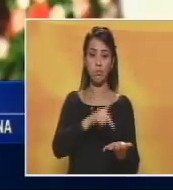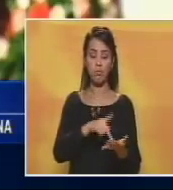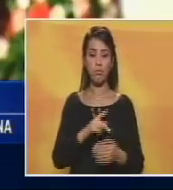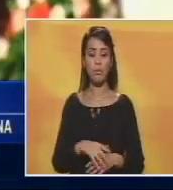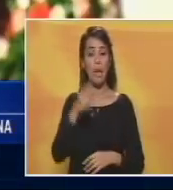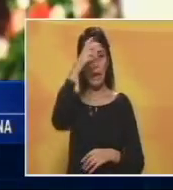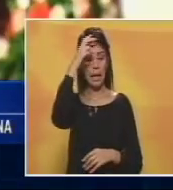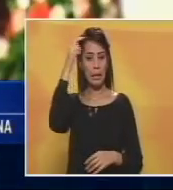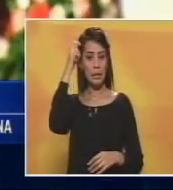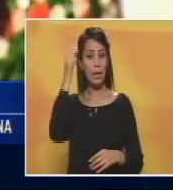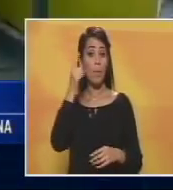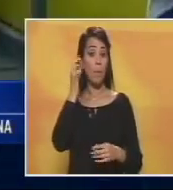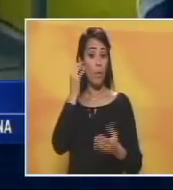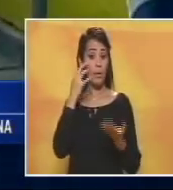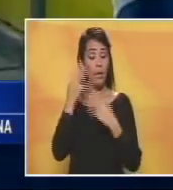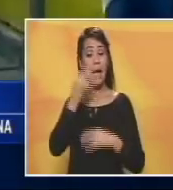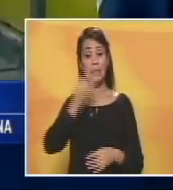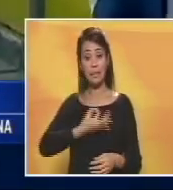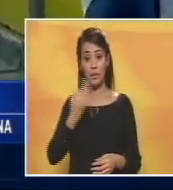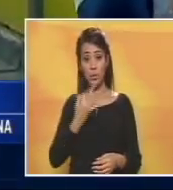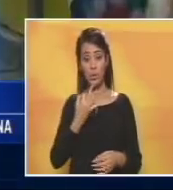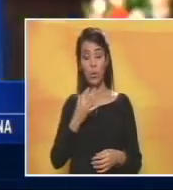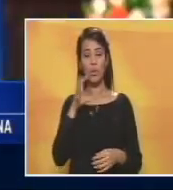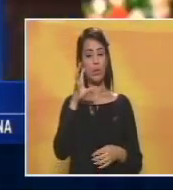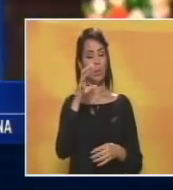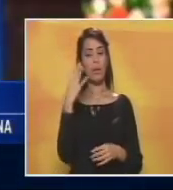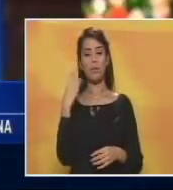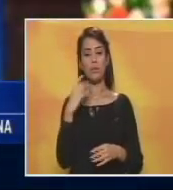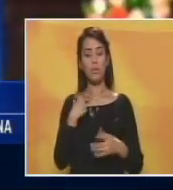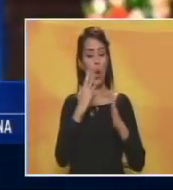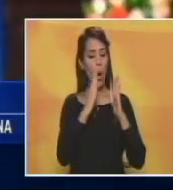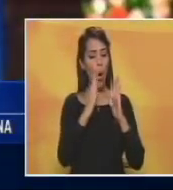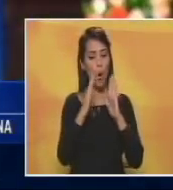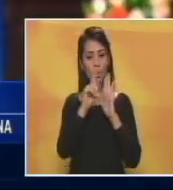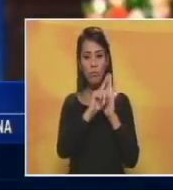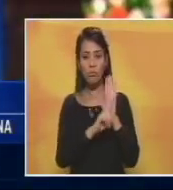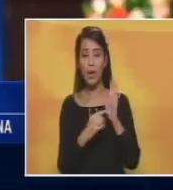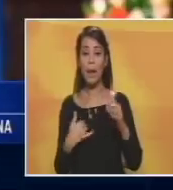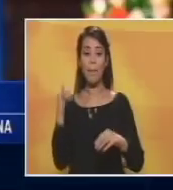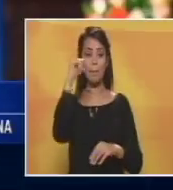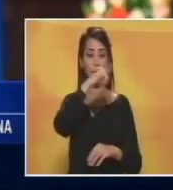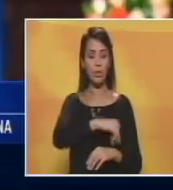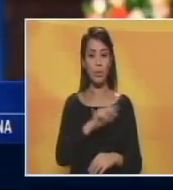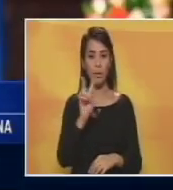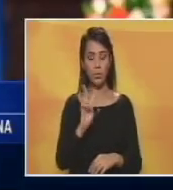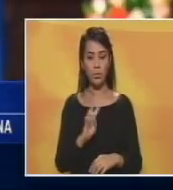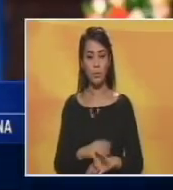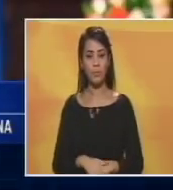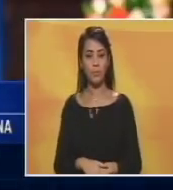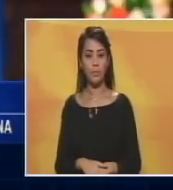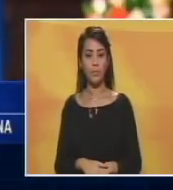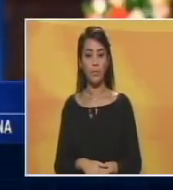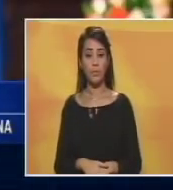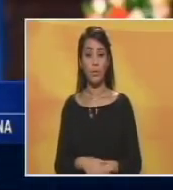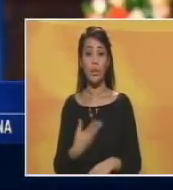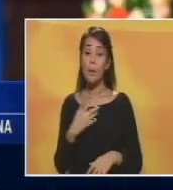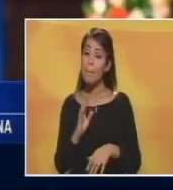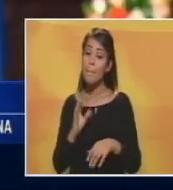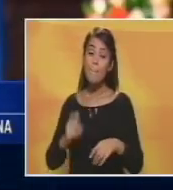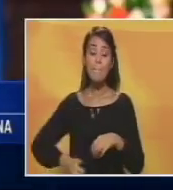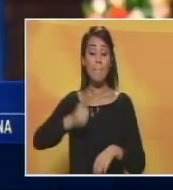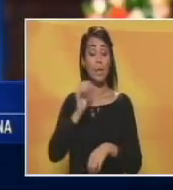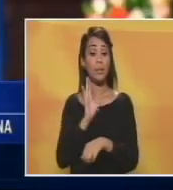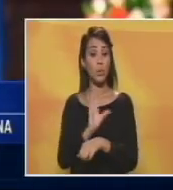María Ángela Holguín aseguró que su nación busca poner orden en la migración venezolana. Mayor seguridad, un